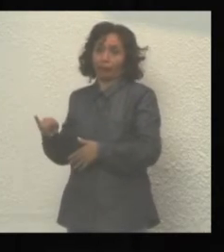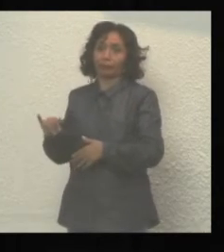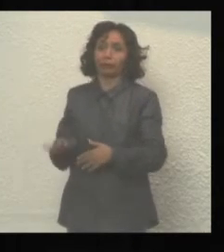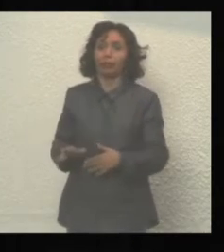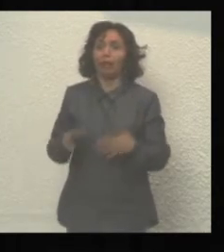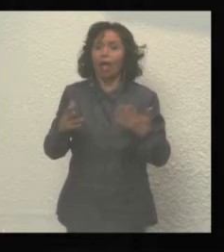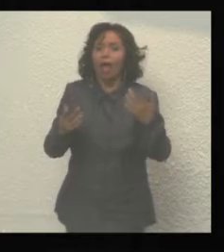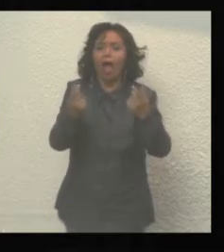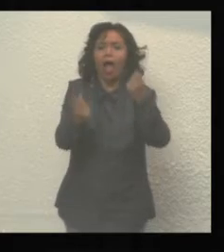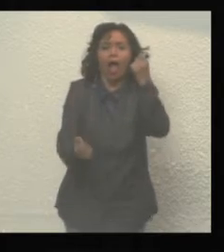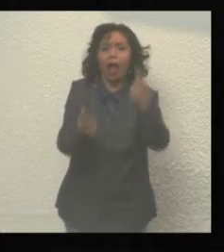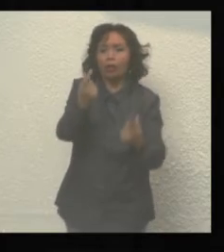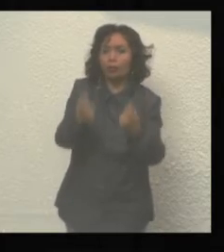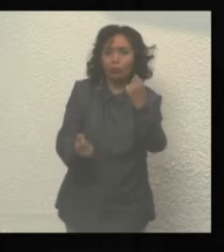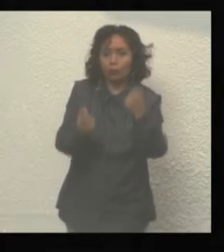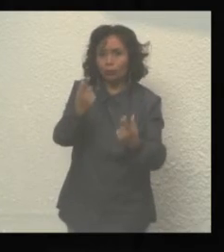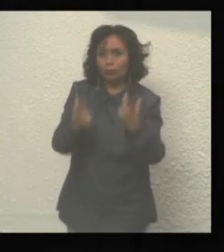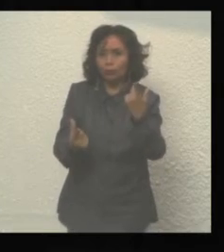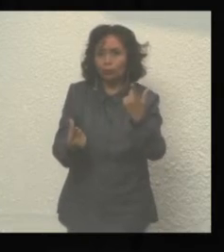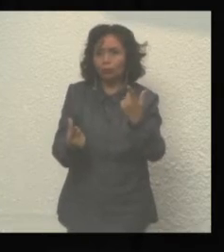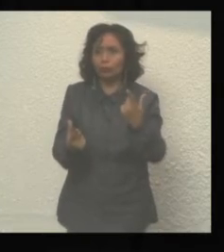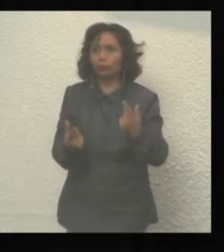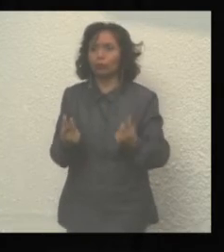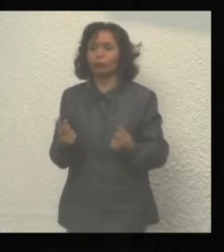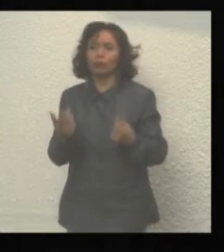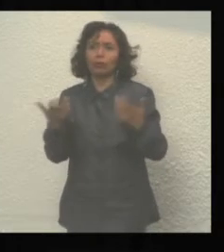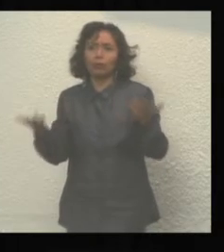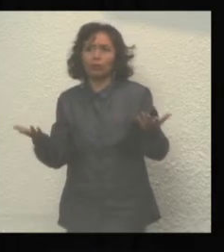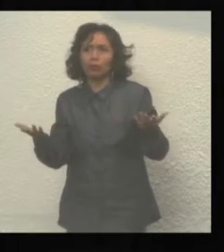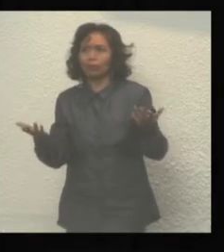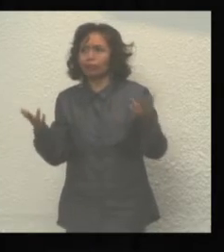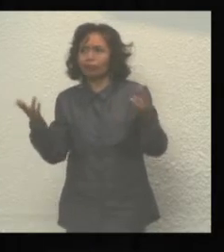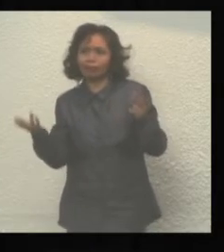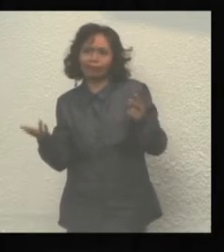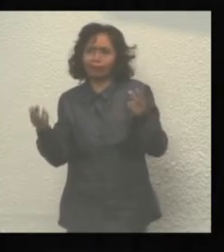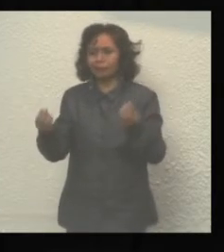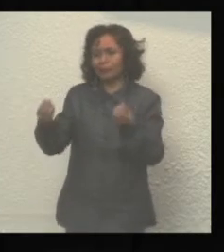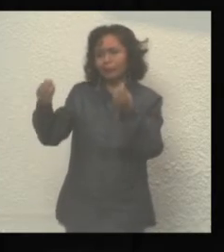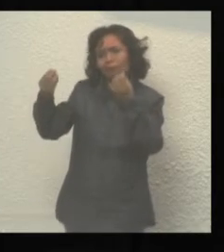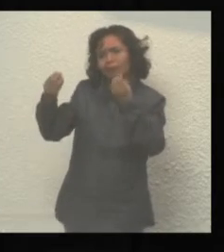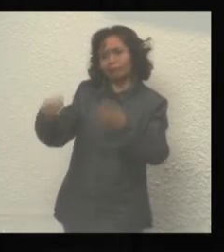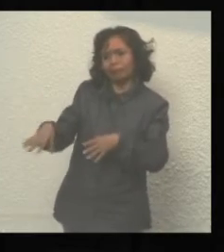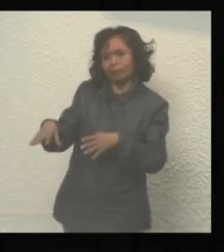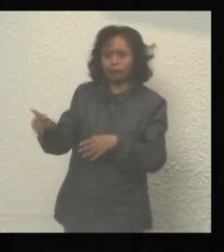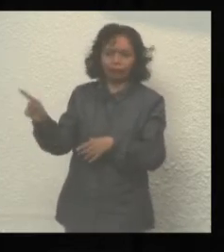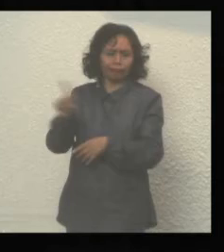Aunque para algunos se llamen derrotas, qué poca visión de la realidad.